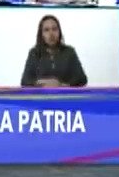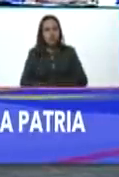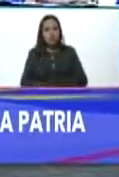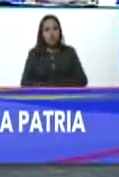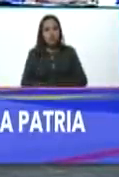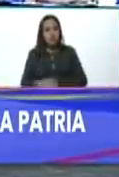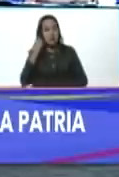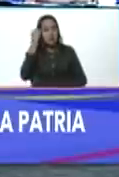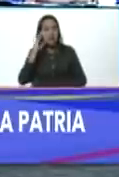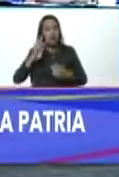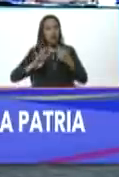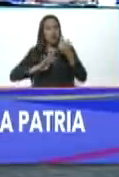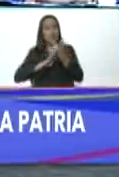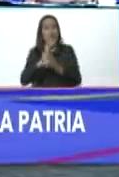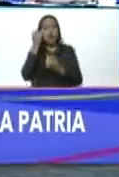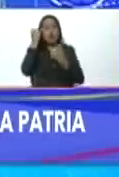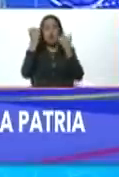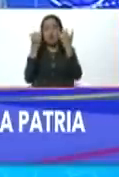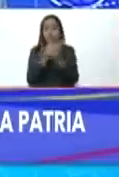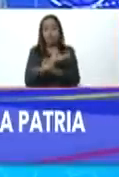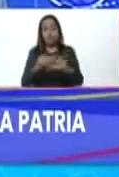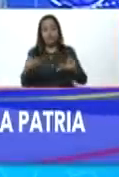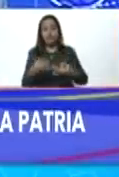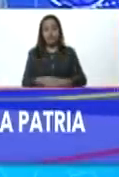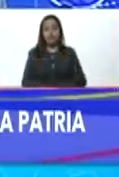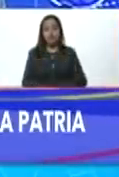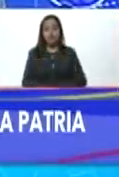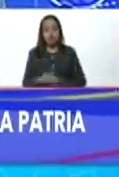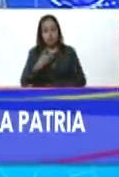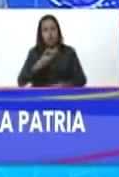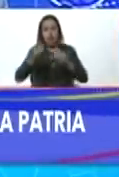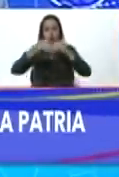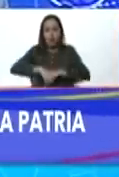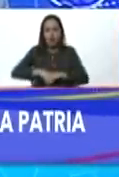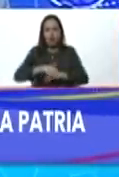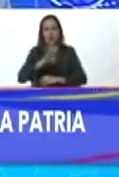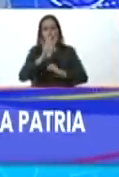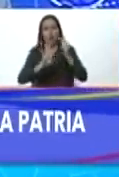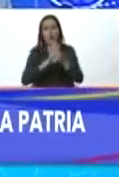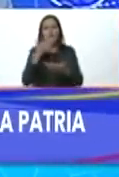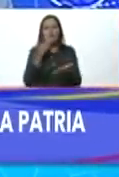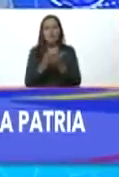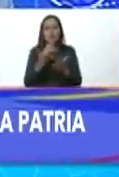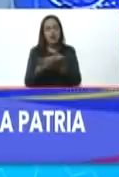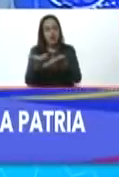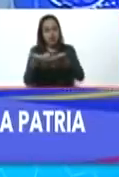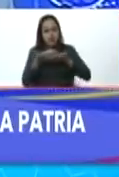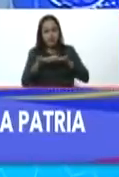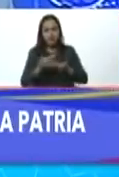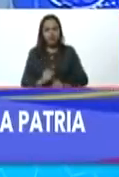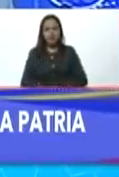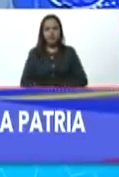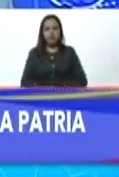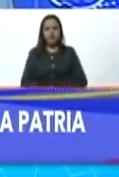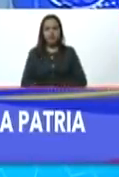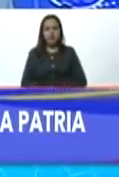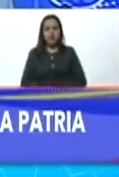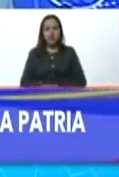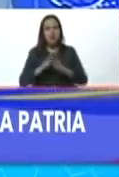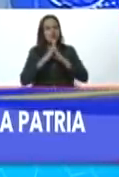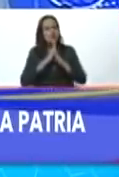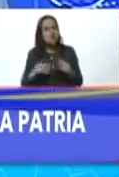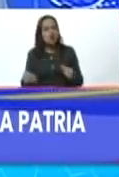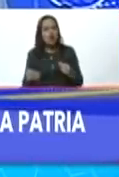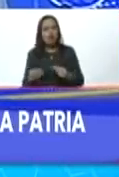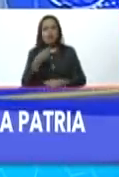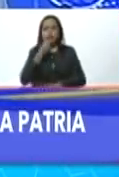cuatro extraordinarias ideas. Y estoy de acuerdo con las cuatro propuestas que han traído. Todas me parecen